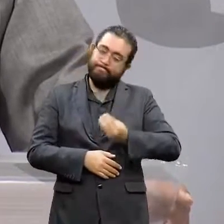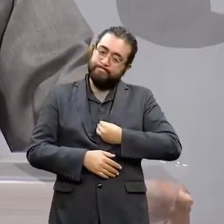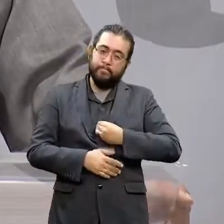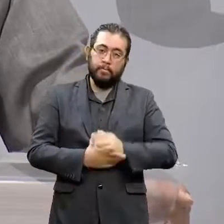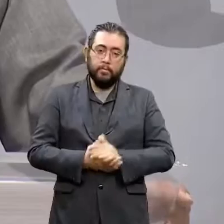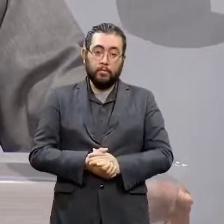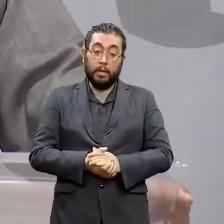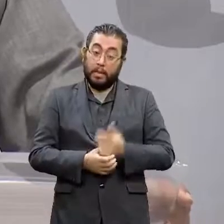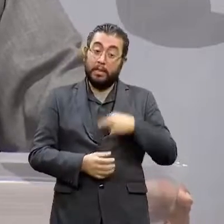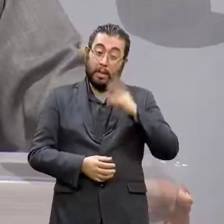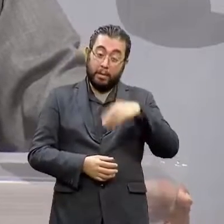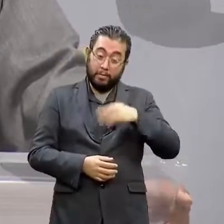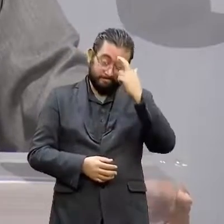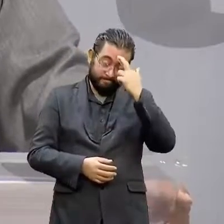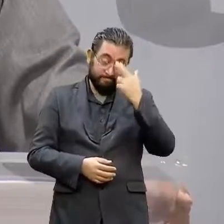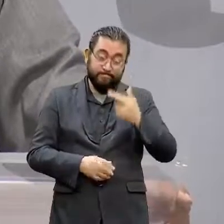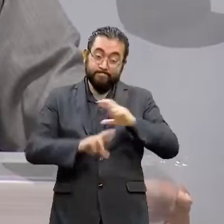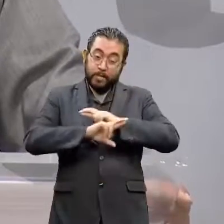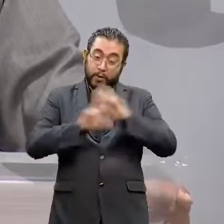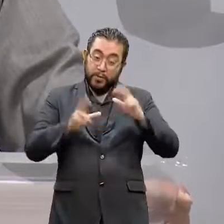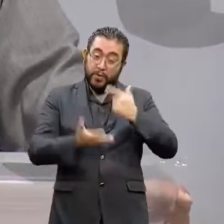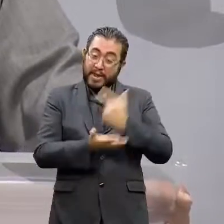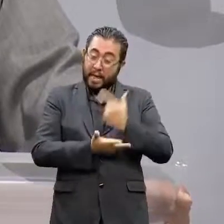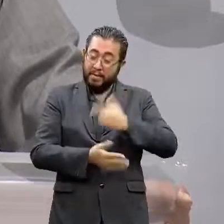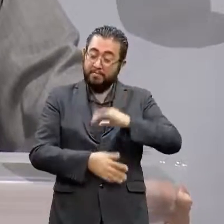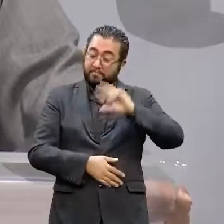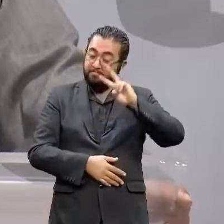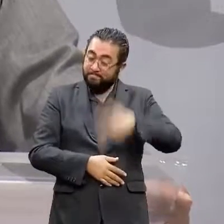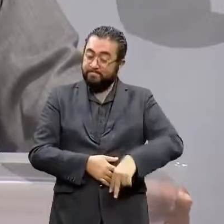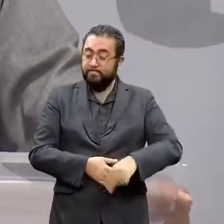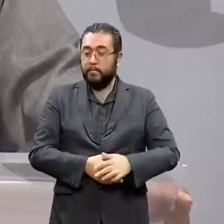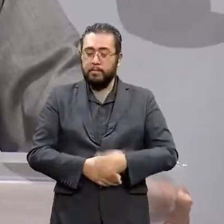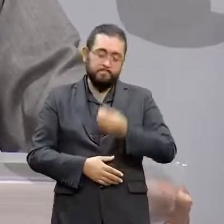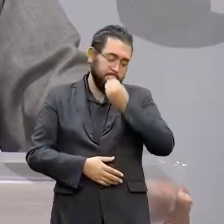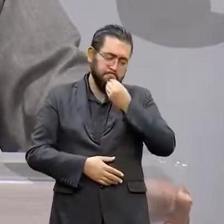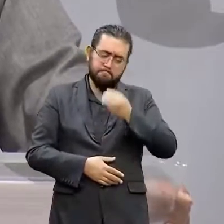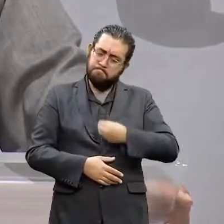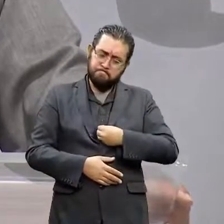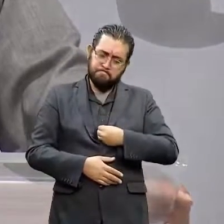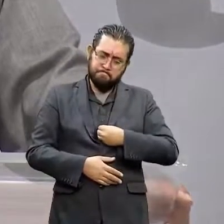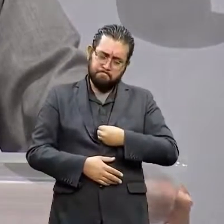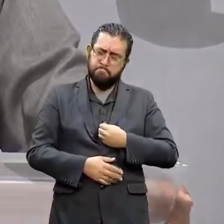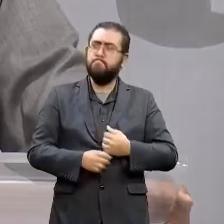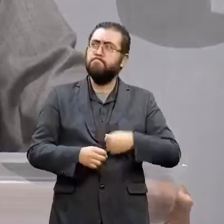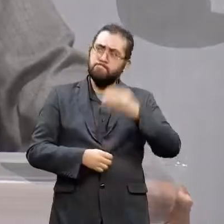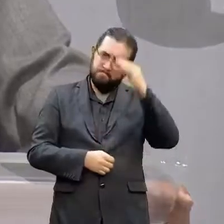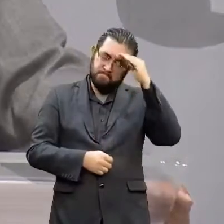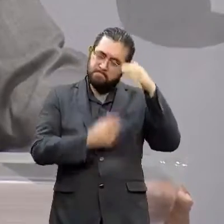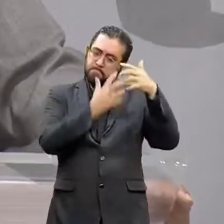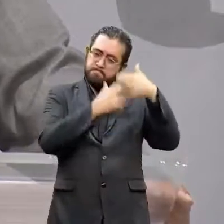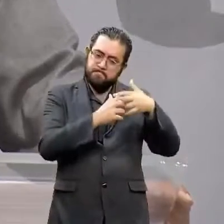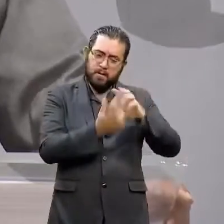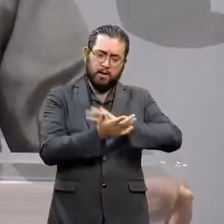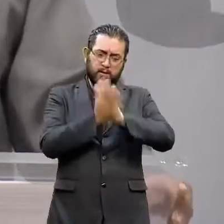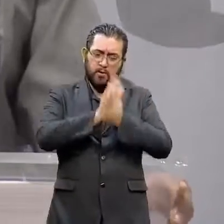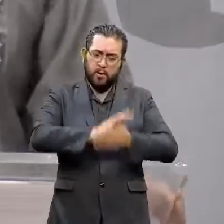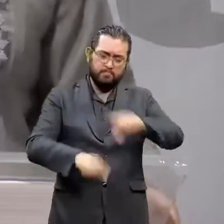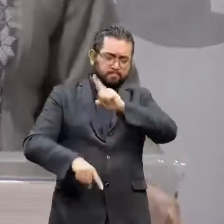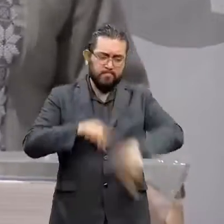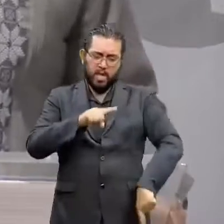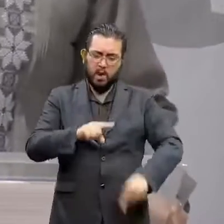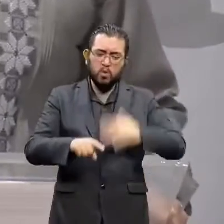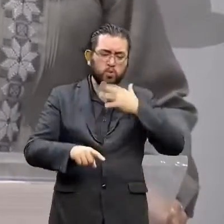gravedad y su magnitud sino que estamos tomando las medidas revertir esta situación